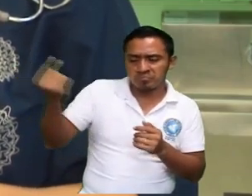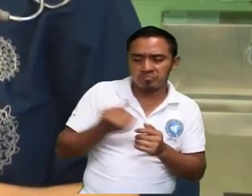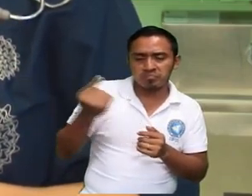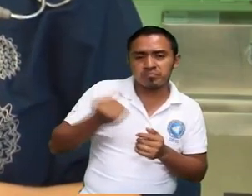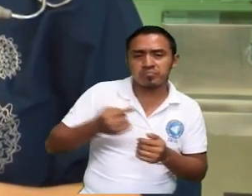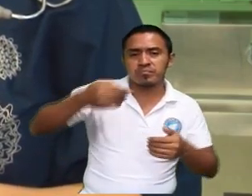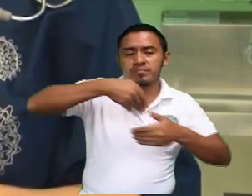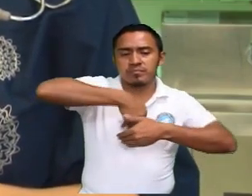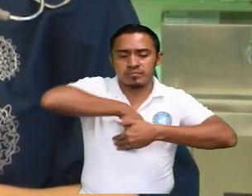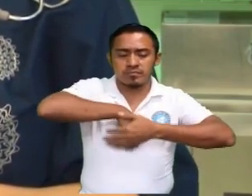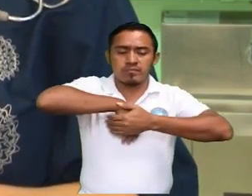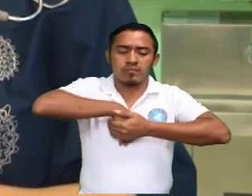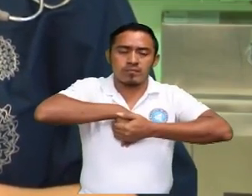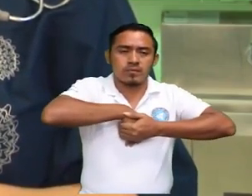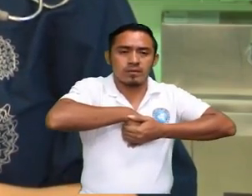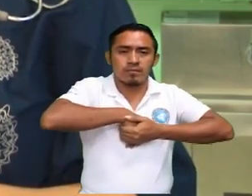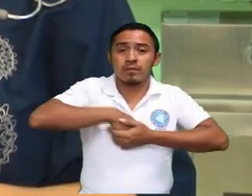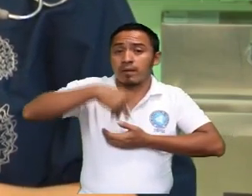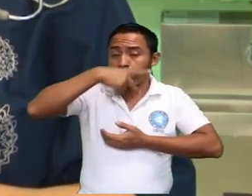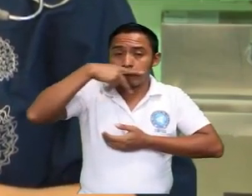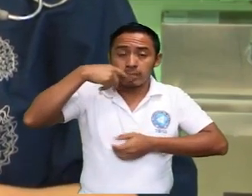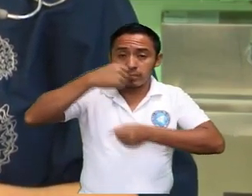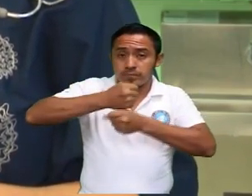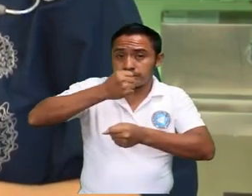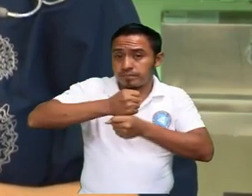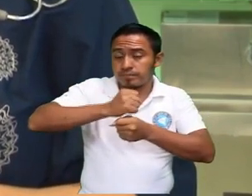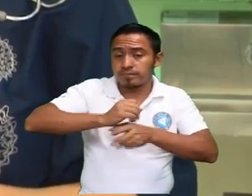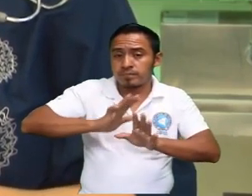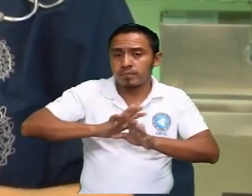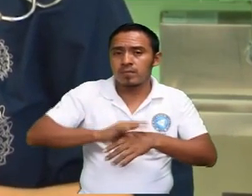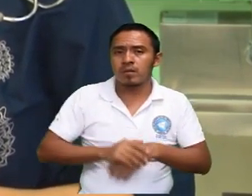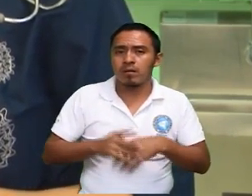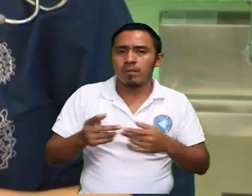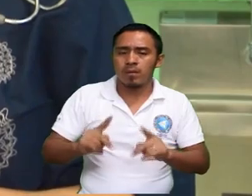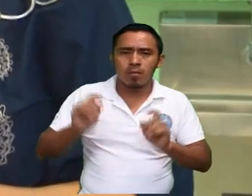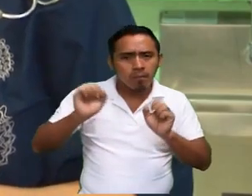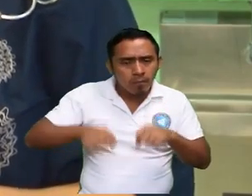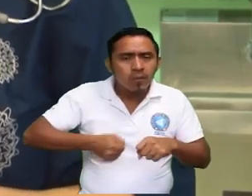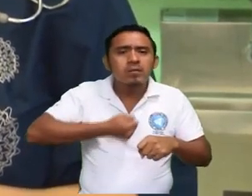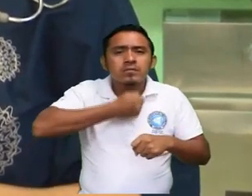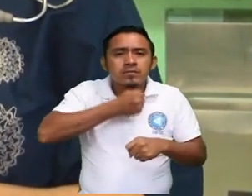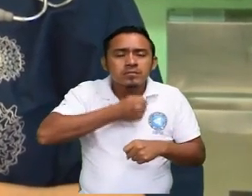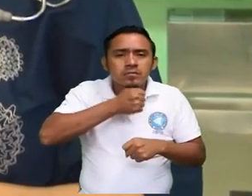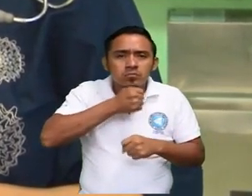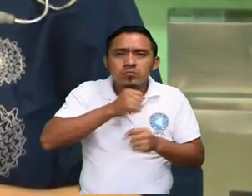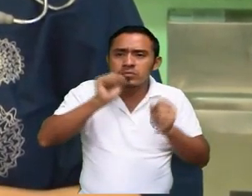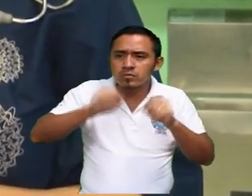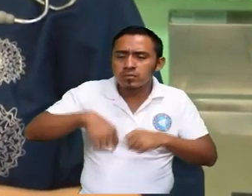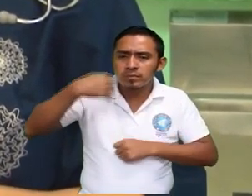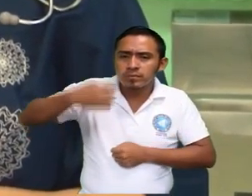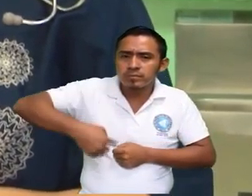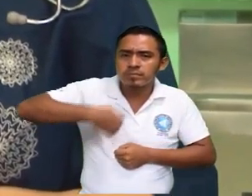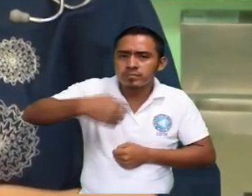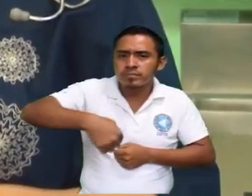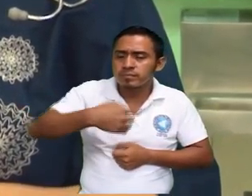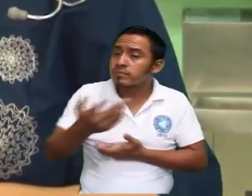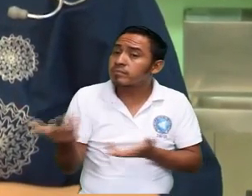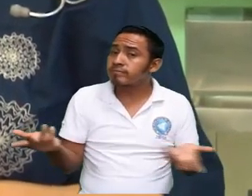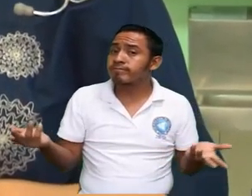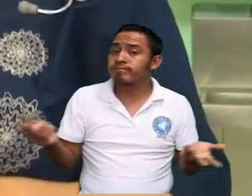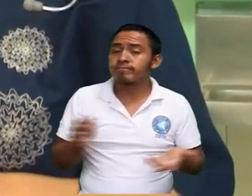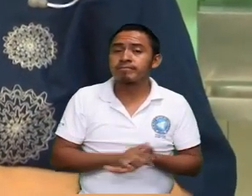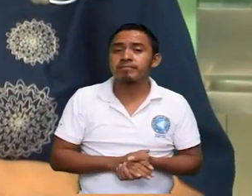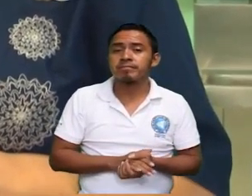semana, ¿verdad? En el caso del papá que trabaja. Pero puede venir el abuelito, y el abuelito puede venir todos los días si él quiere.